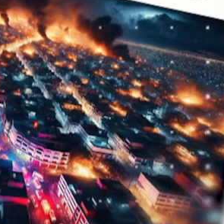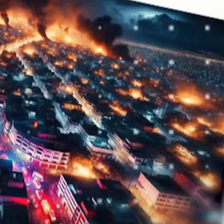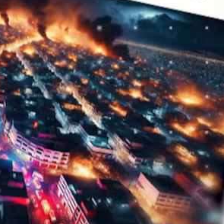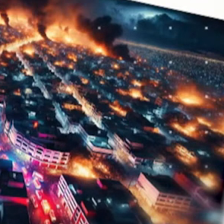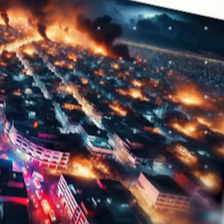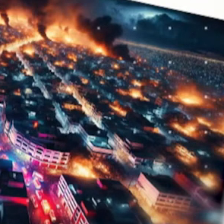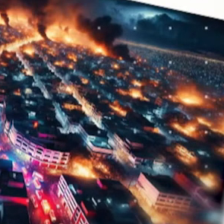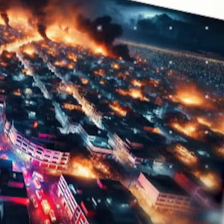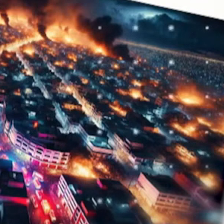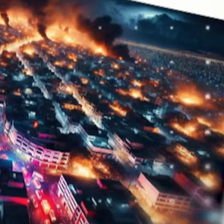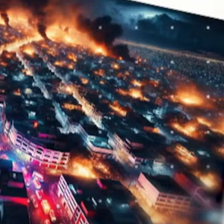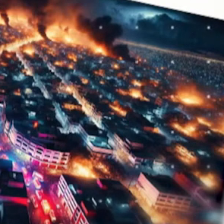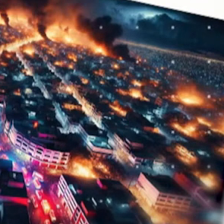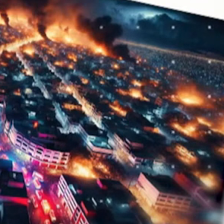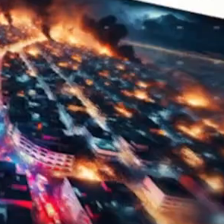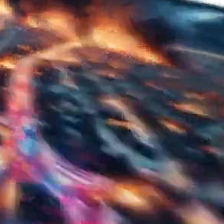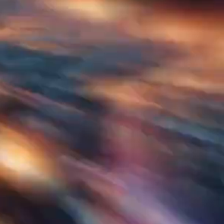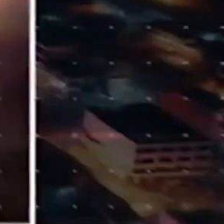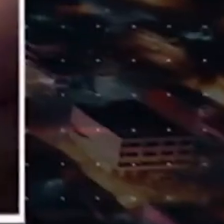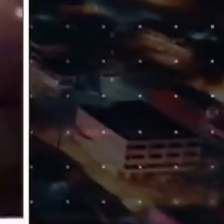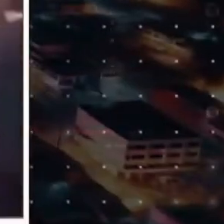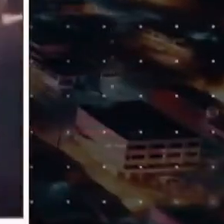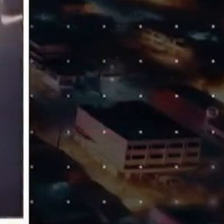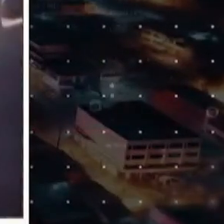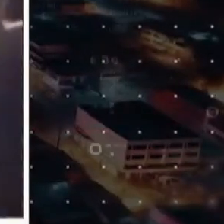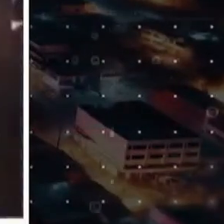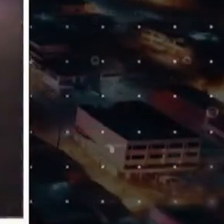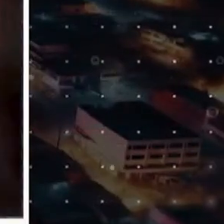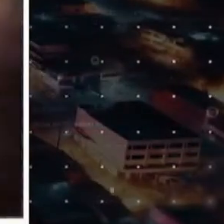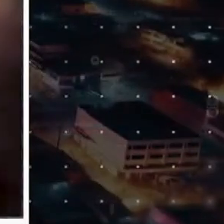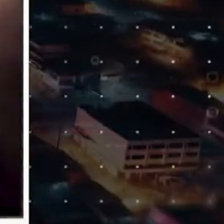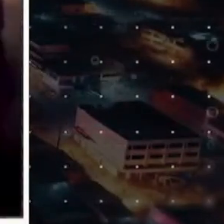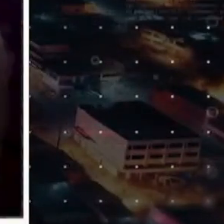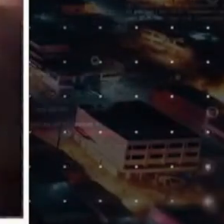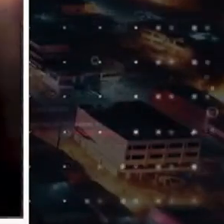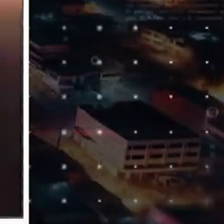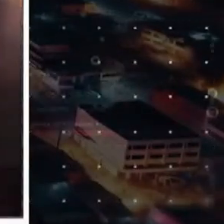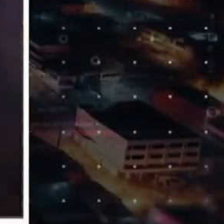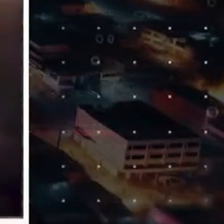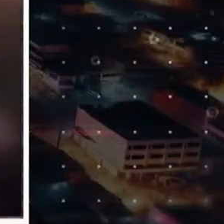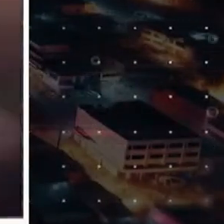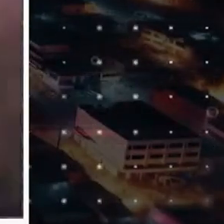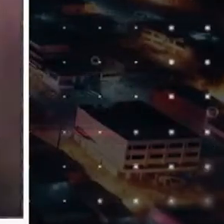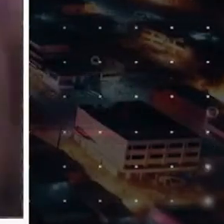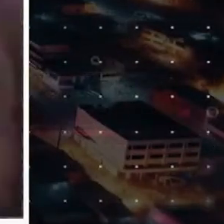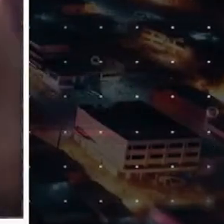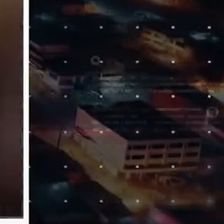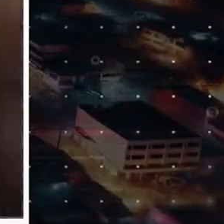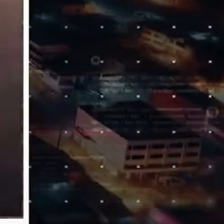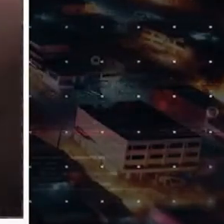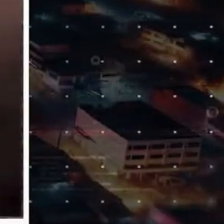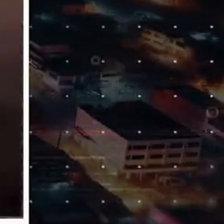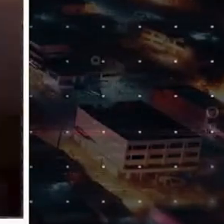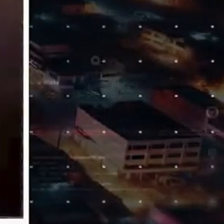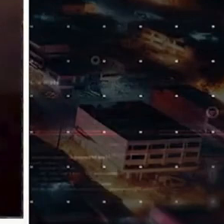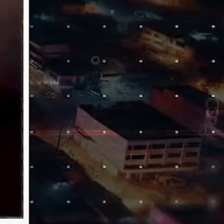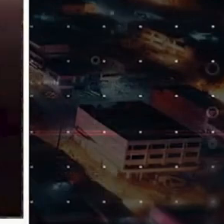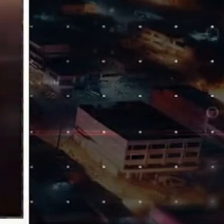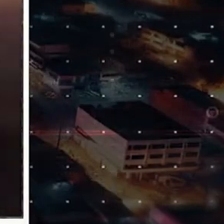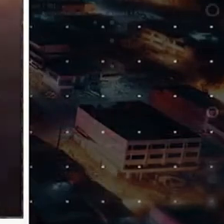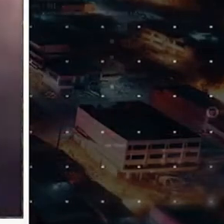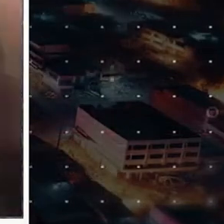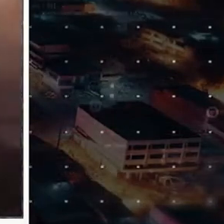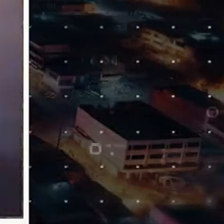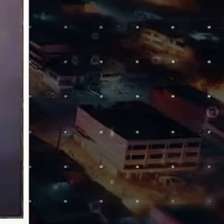campaña de miedo y pánico con imágenes y videos que informaban falsamente sobre eventos violentos en Villahermosa,